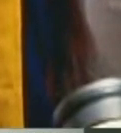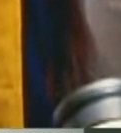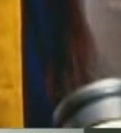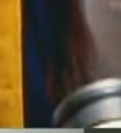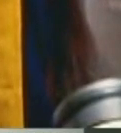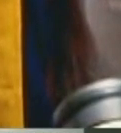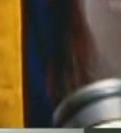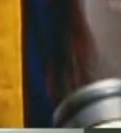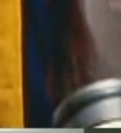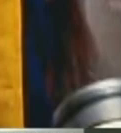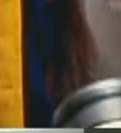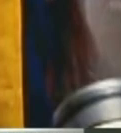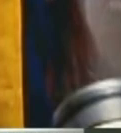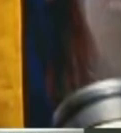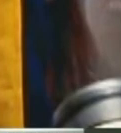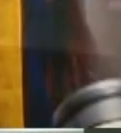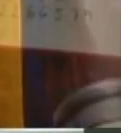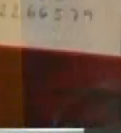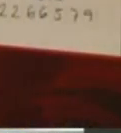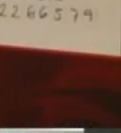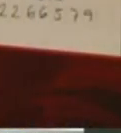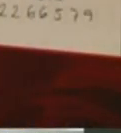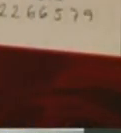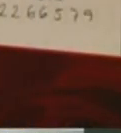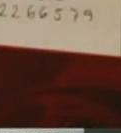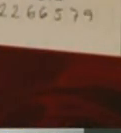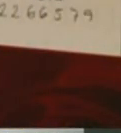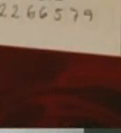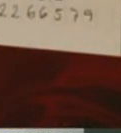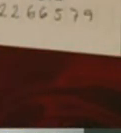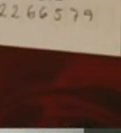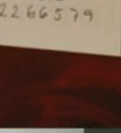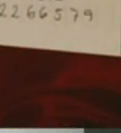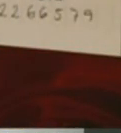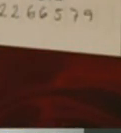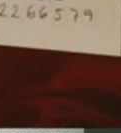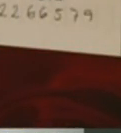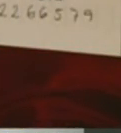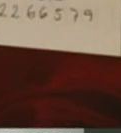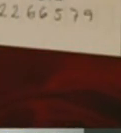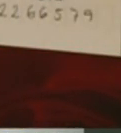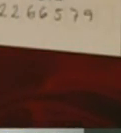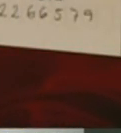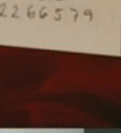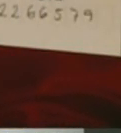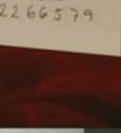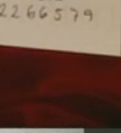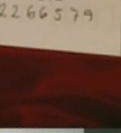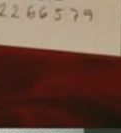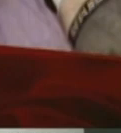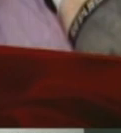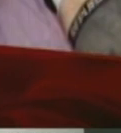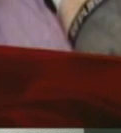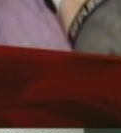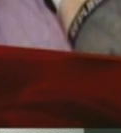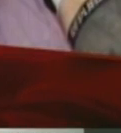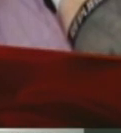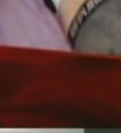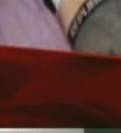Venta está en la proximidad de los círculos de seguridad de personas muy notables de la oposición